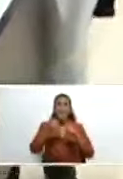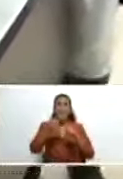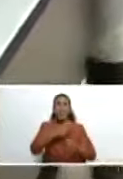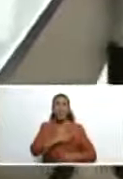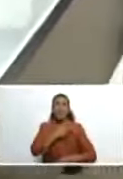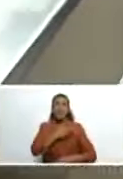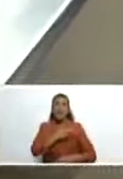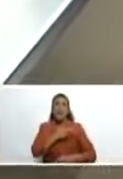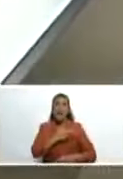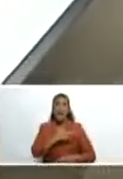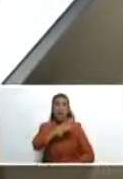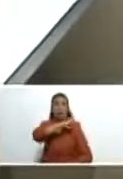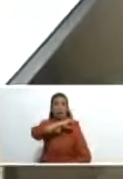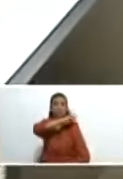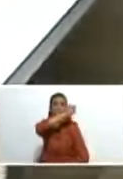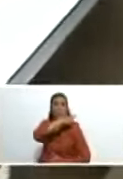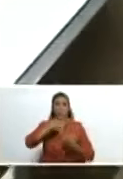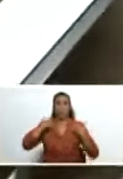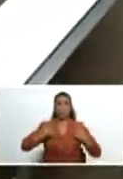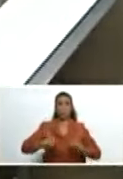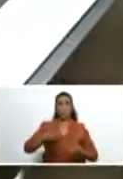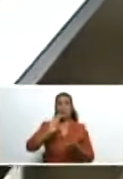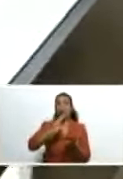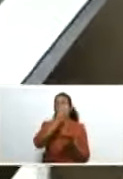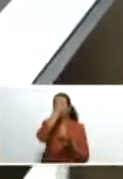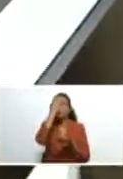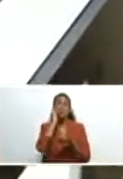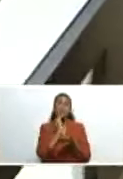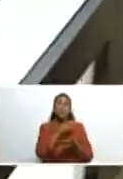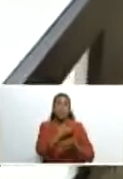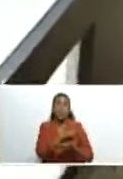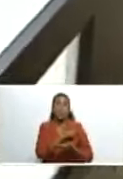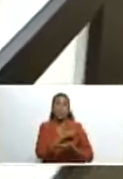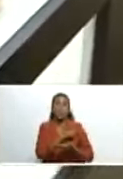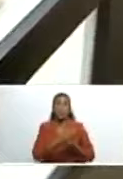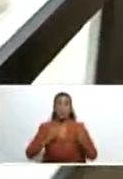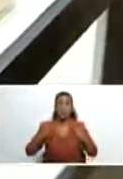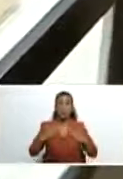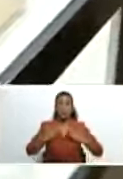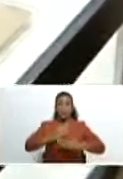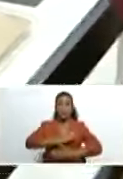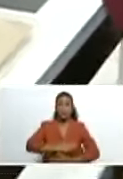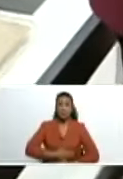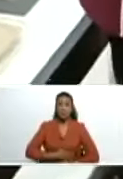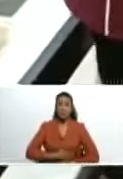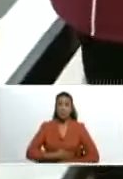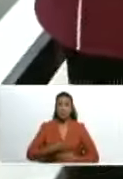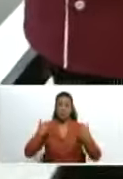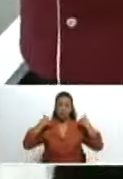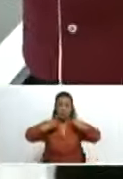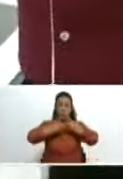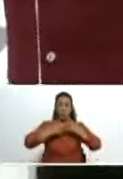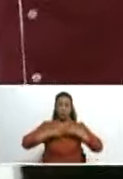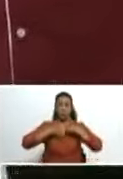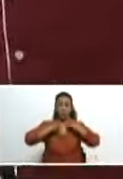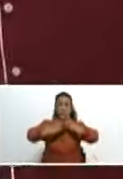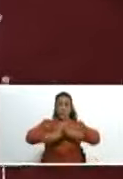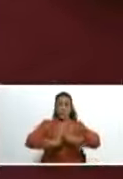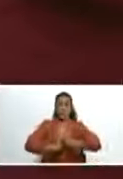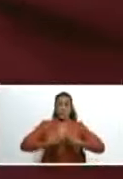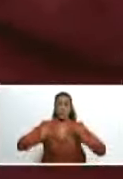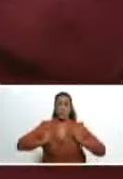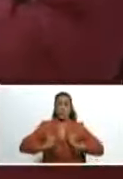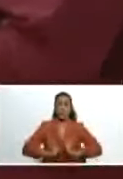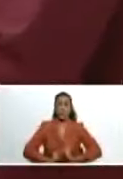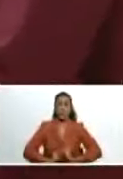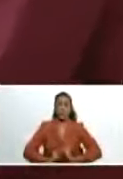del uniforme, un pañuelo y un chaleco que pertenecieron a nuestro chaleco Libertador. Del Libertador Simón Bolívar. ¿Ah? Así es. Libertador Simón Bolívar.